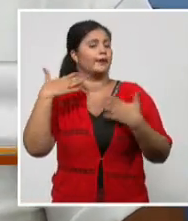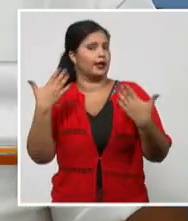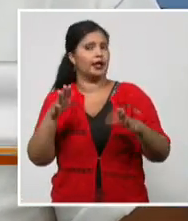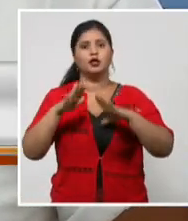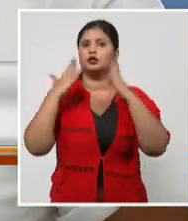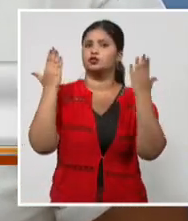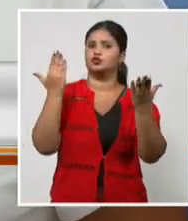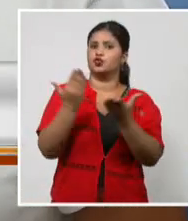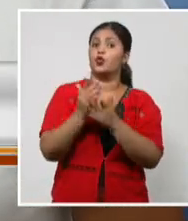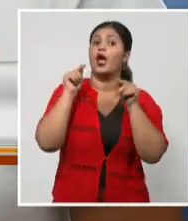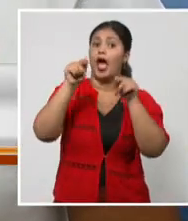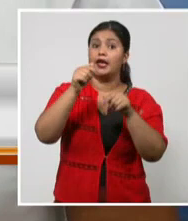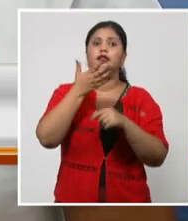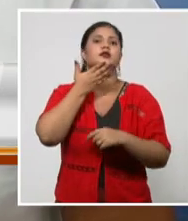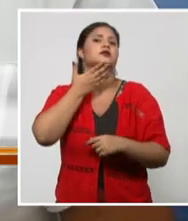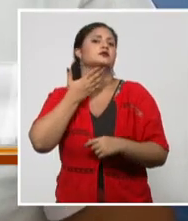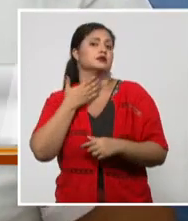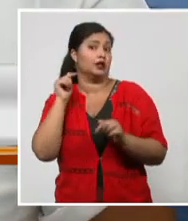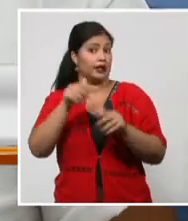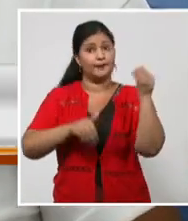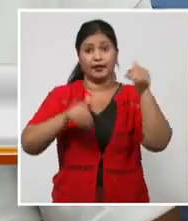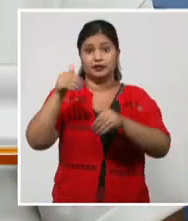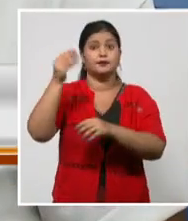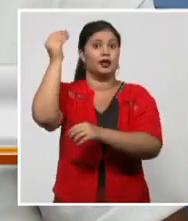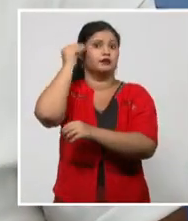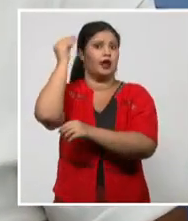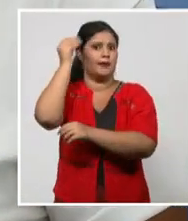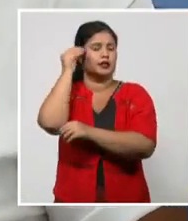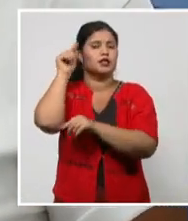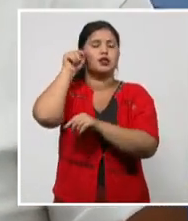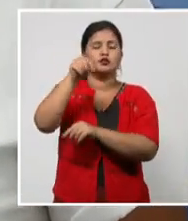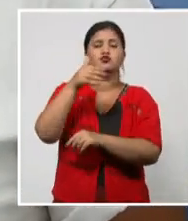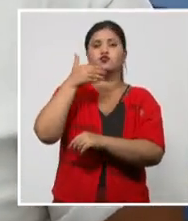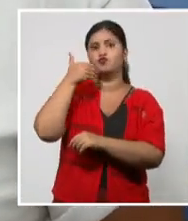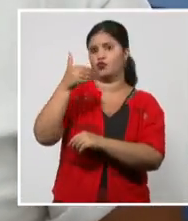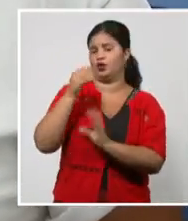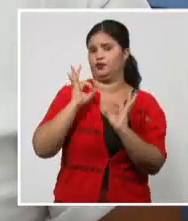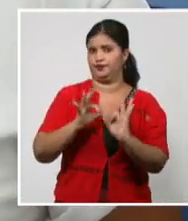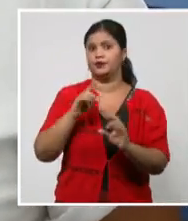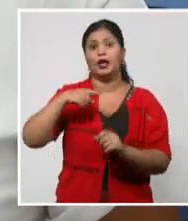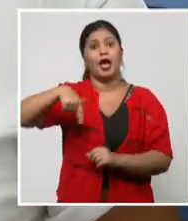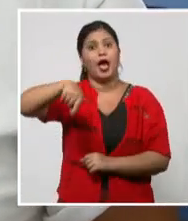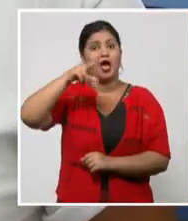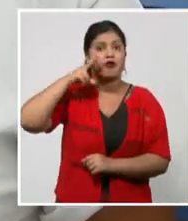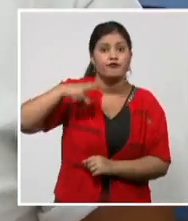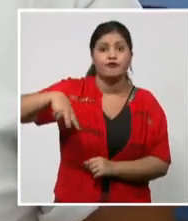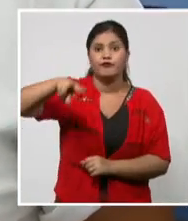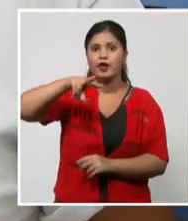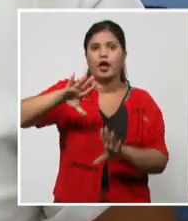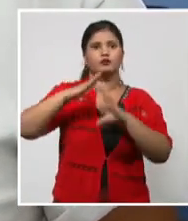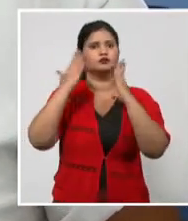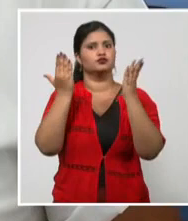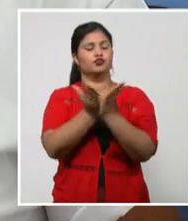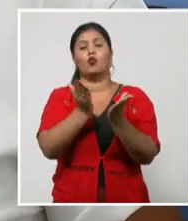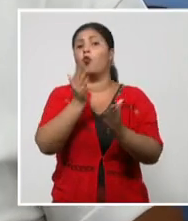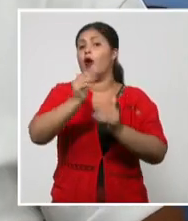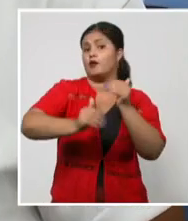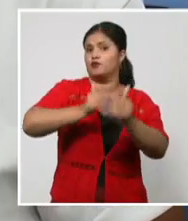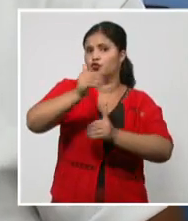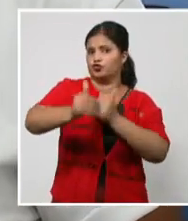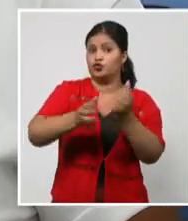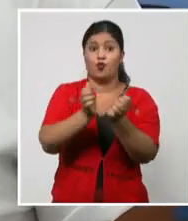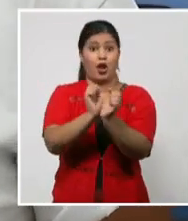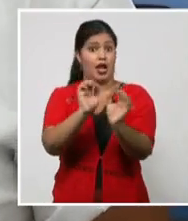socorrista que tenga un escenario donde pueda practicar libremente sin hacer